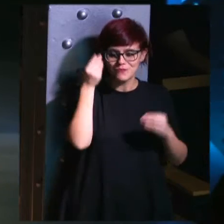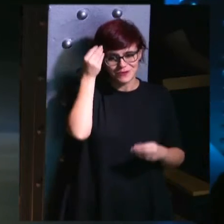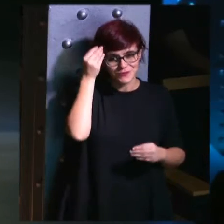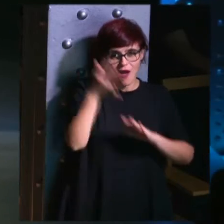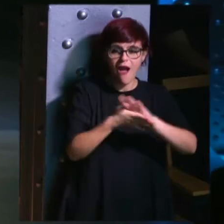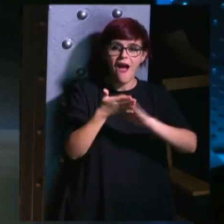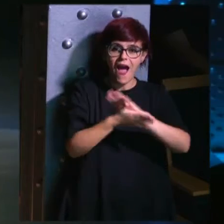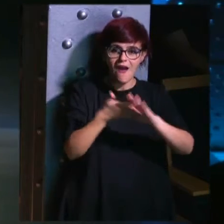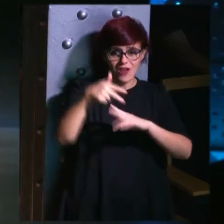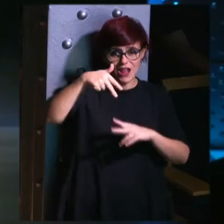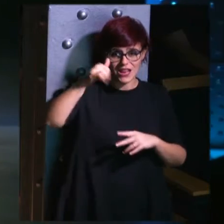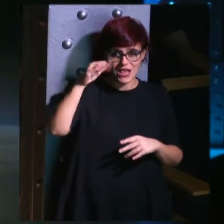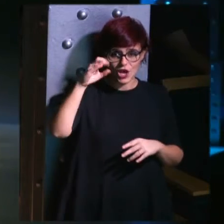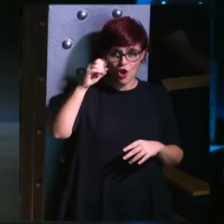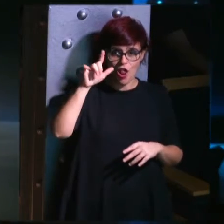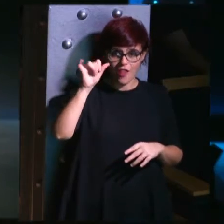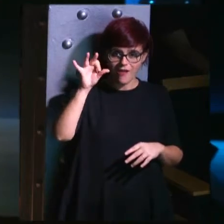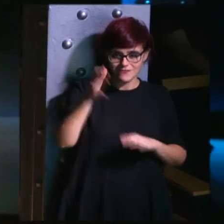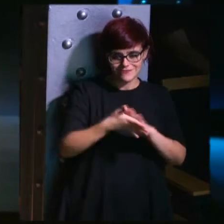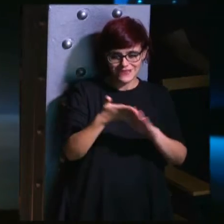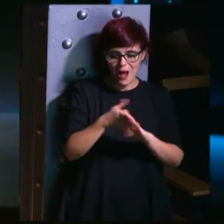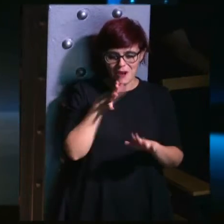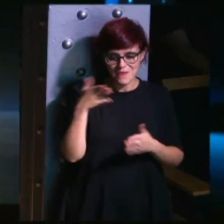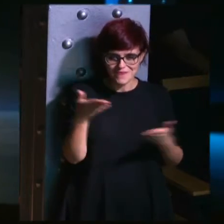mucho tú, ¿no, Nicolás? Adelante, por favor.